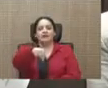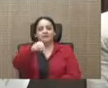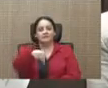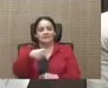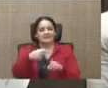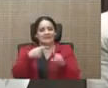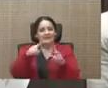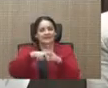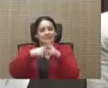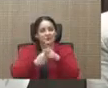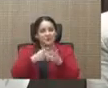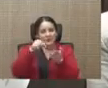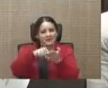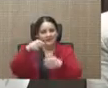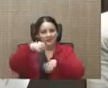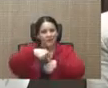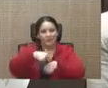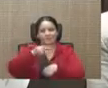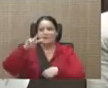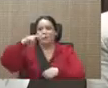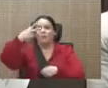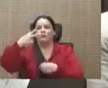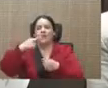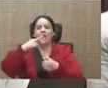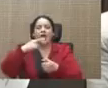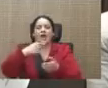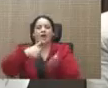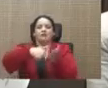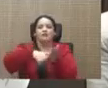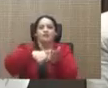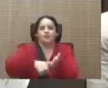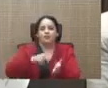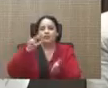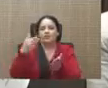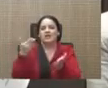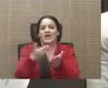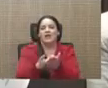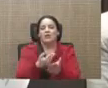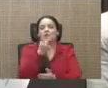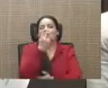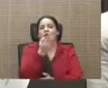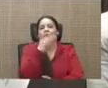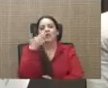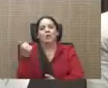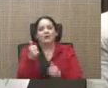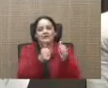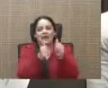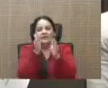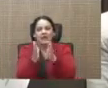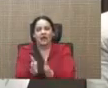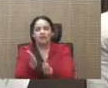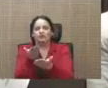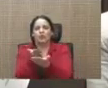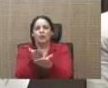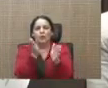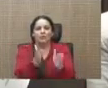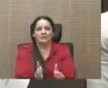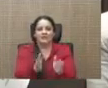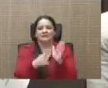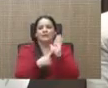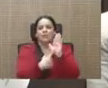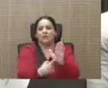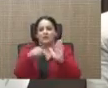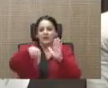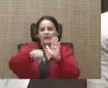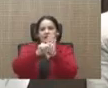que a segunda ronda no llegaron los 2 mejores candidatos ni las 2 mejores propuestas. Y eso cada día queda más en evidencia cuando en esta Asamblea Legislativa